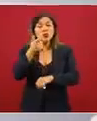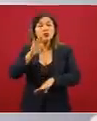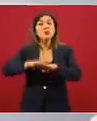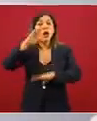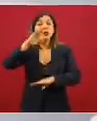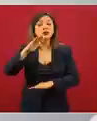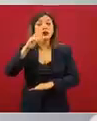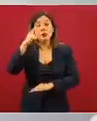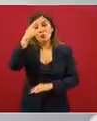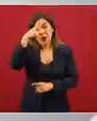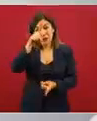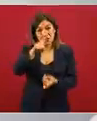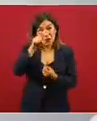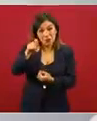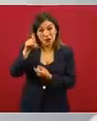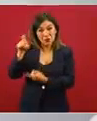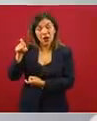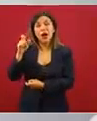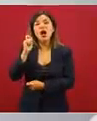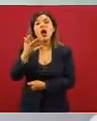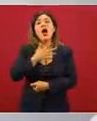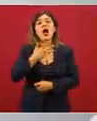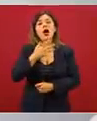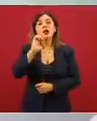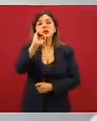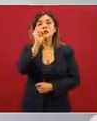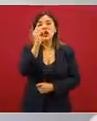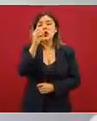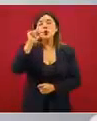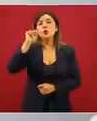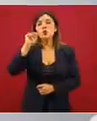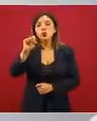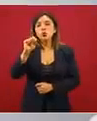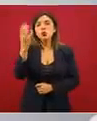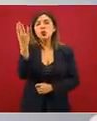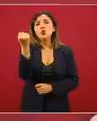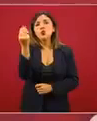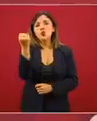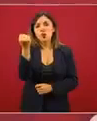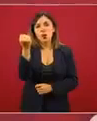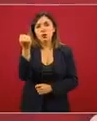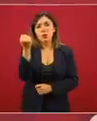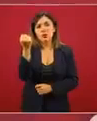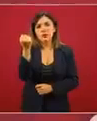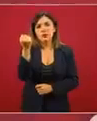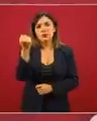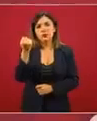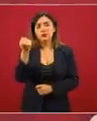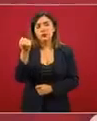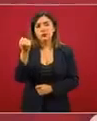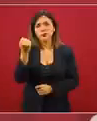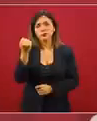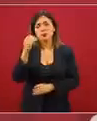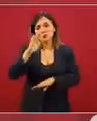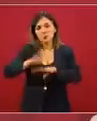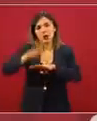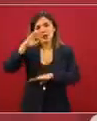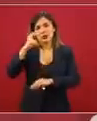en tributarios tenemos 0.9 de